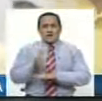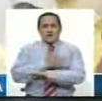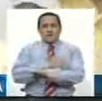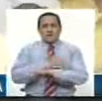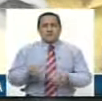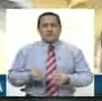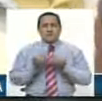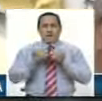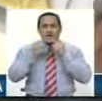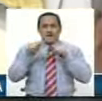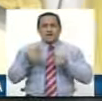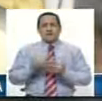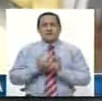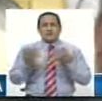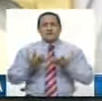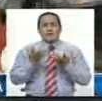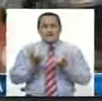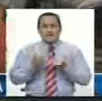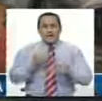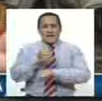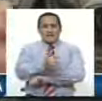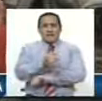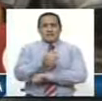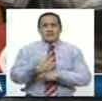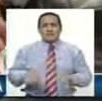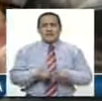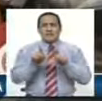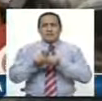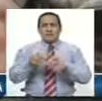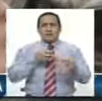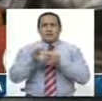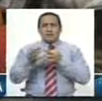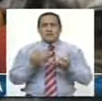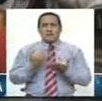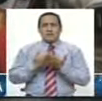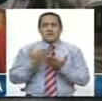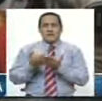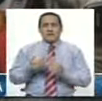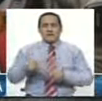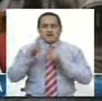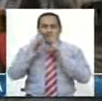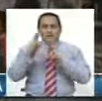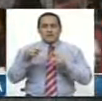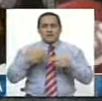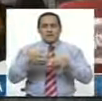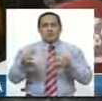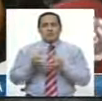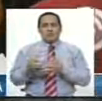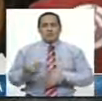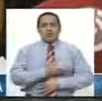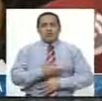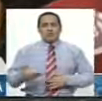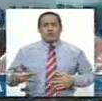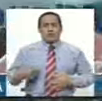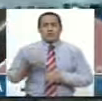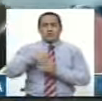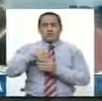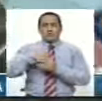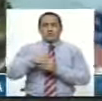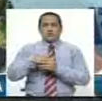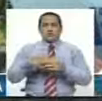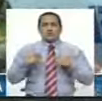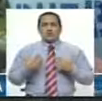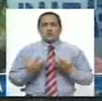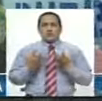cancha, porque ahí es donde le quiere ganar. No obstante, indicó que se debe respetar las instituciones del sistema electoral.